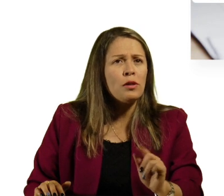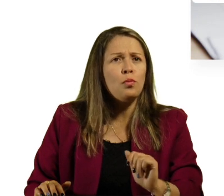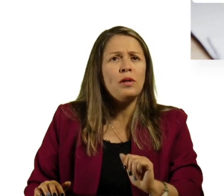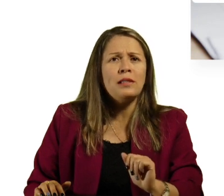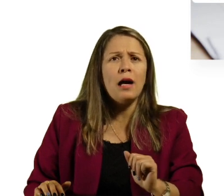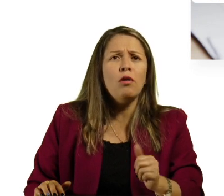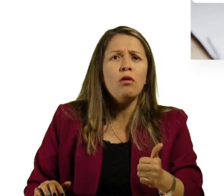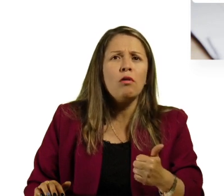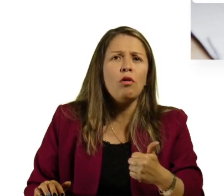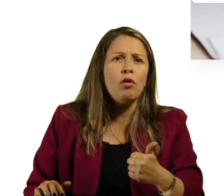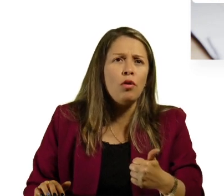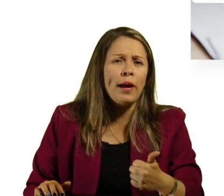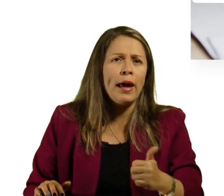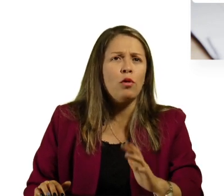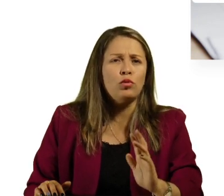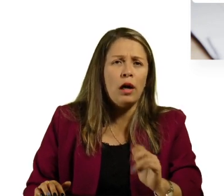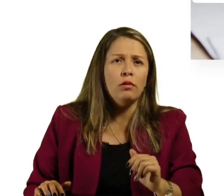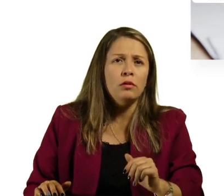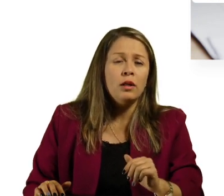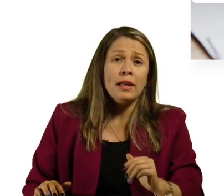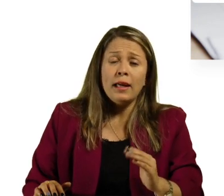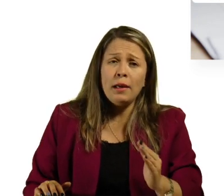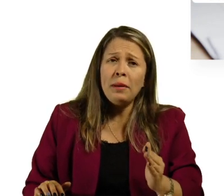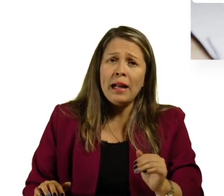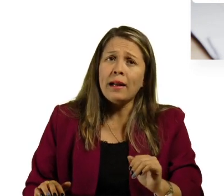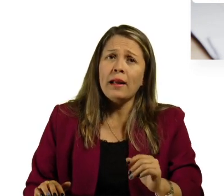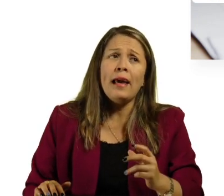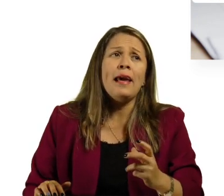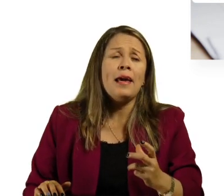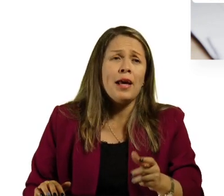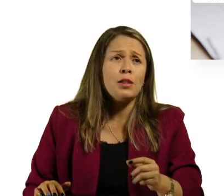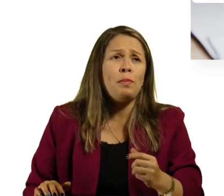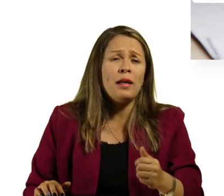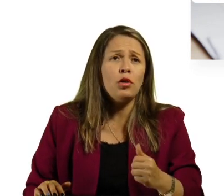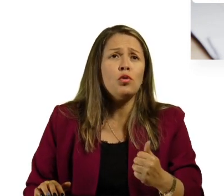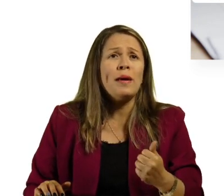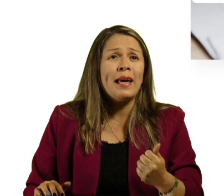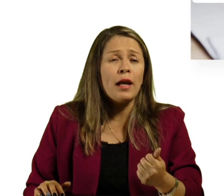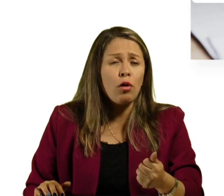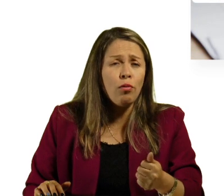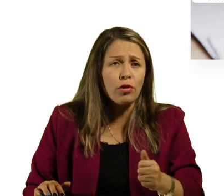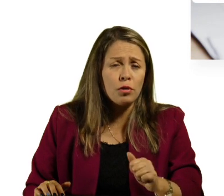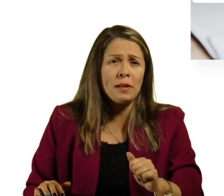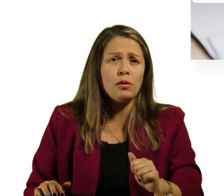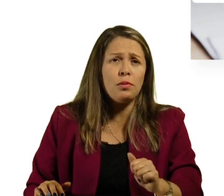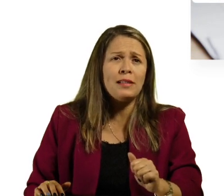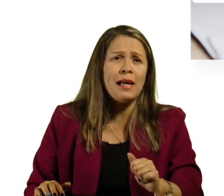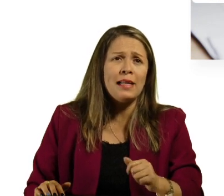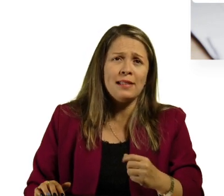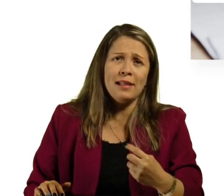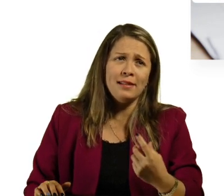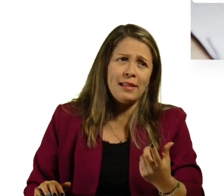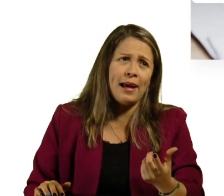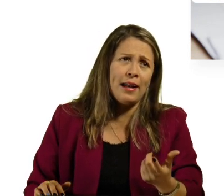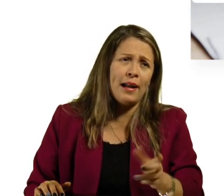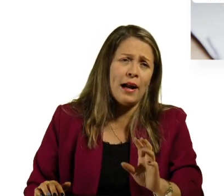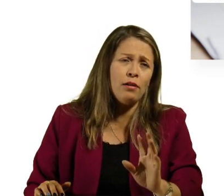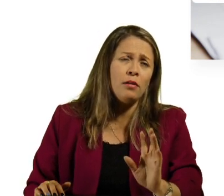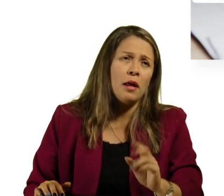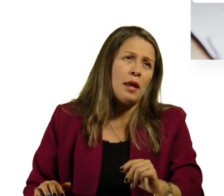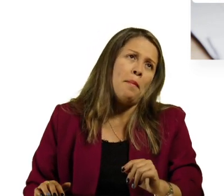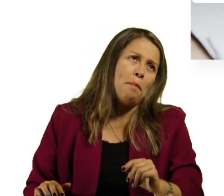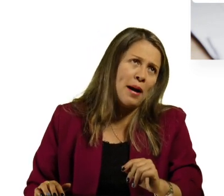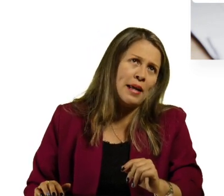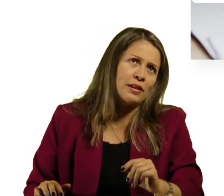lo presupuestado con lo ejecutado y mirar en qué aspectos o en qué rubros presupuestales se